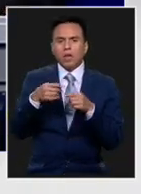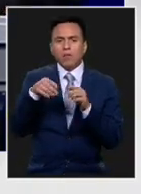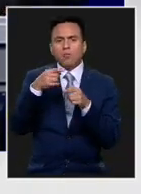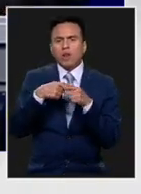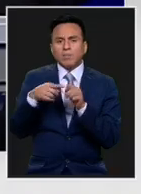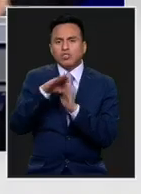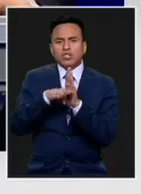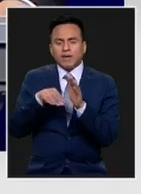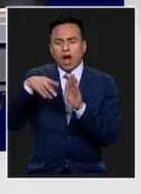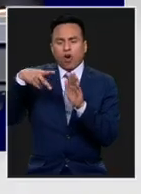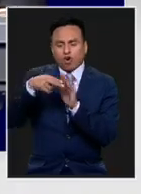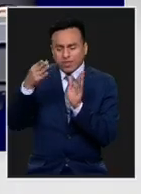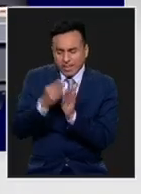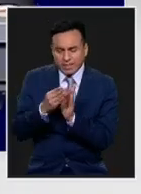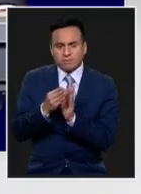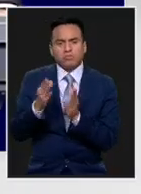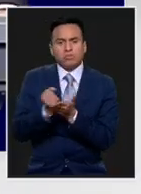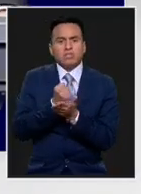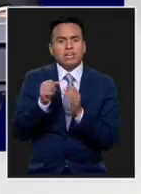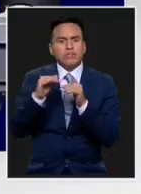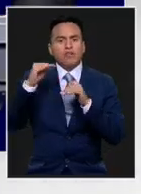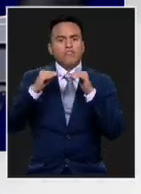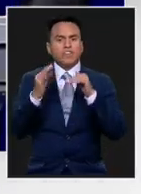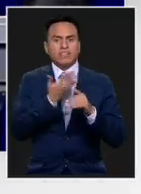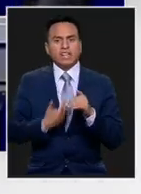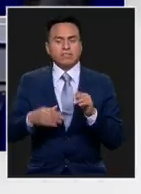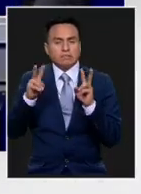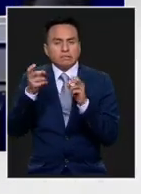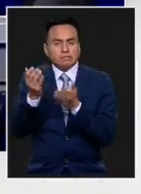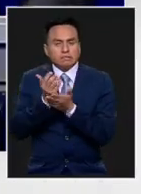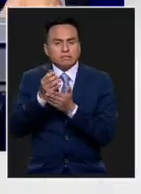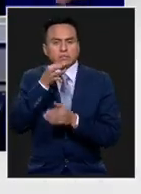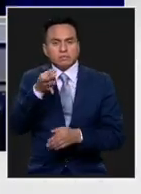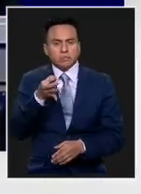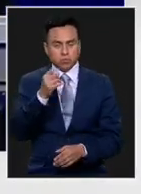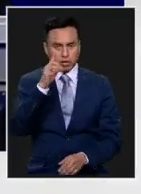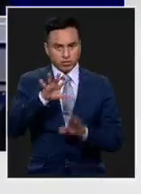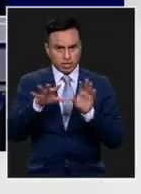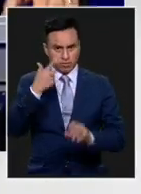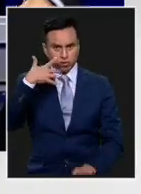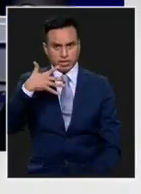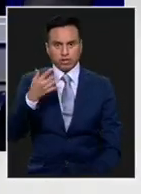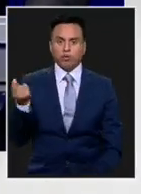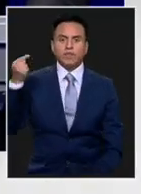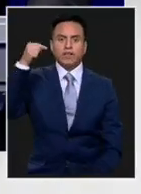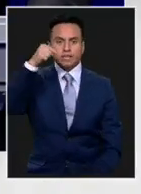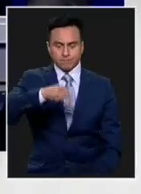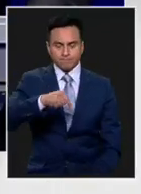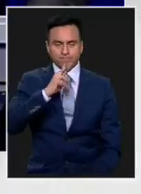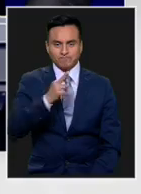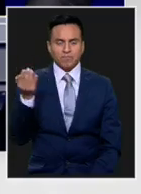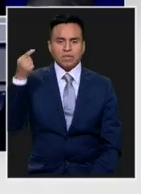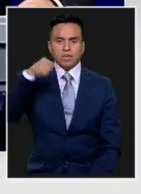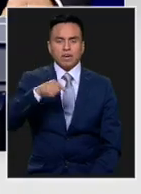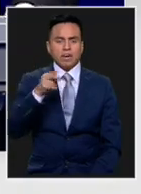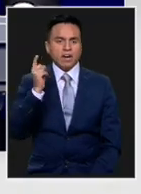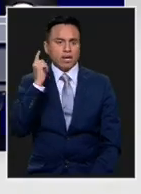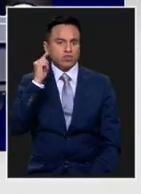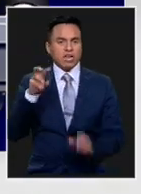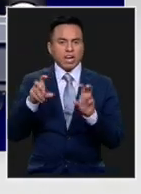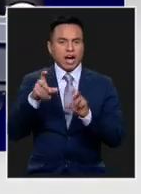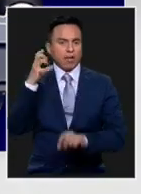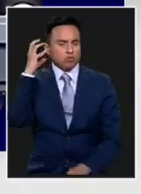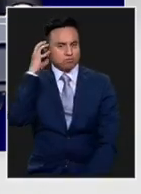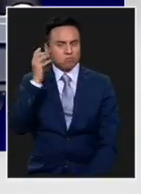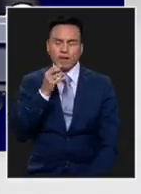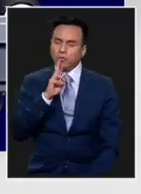cortar para llegar a ese equilibrio fiscal? Miren, una de las cosas que es importante, cuando venía hacia acá, escuché en la radio, ¿no es cierto?